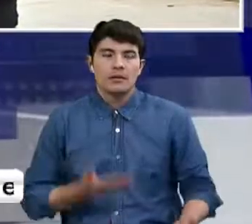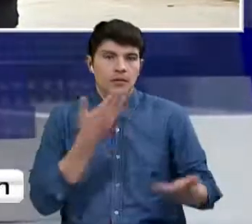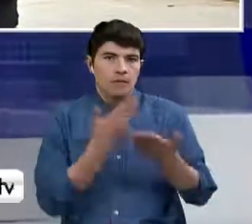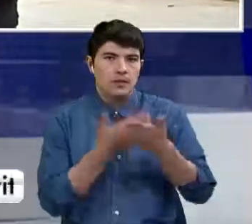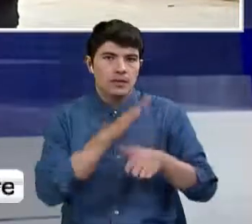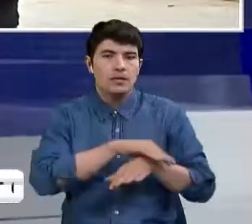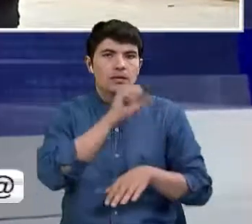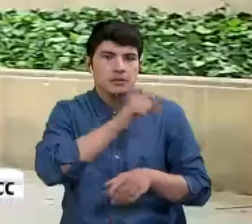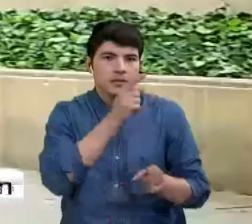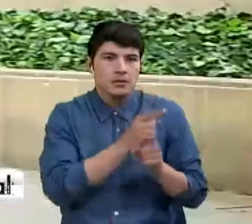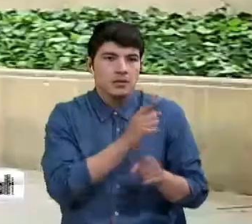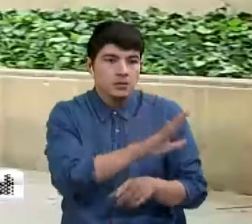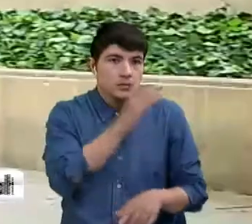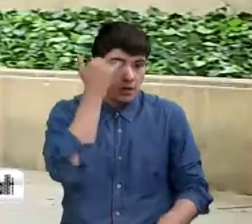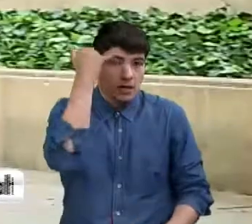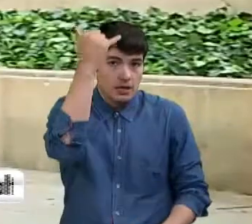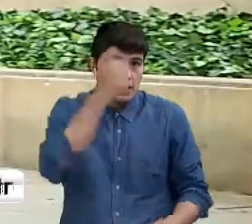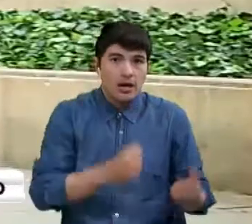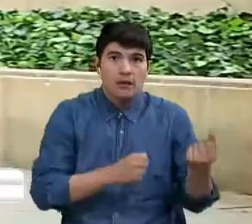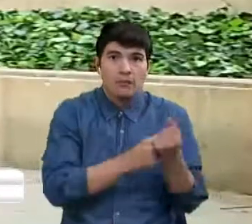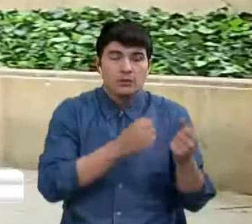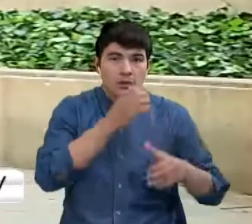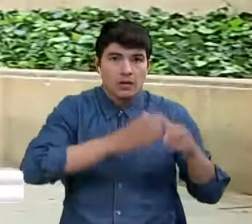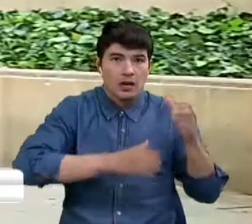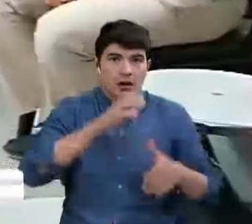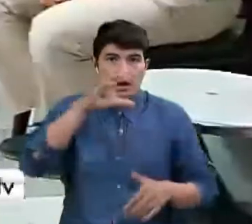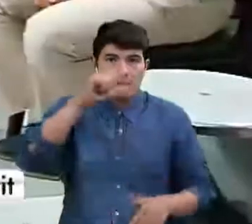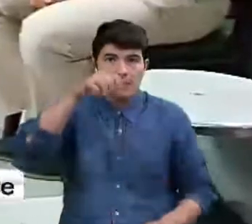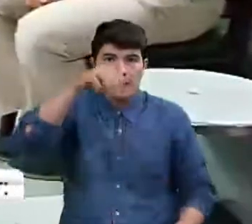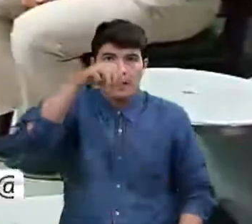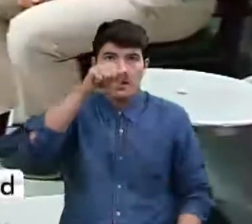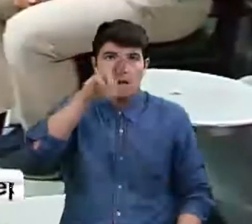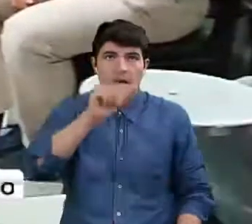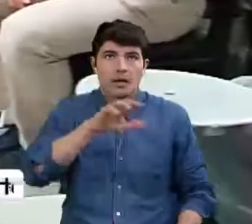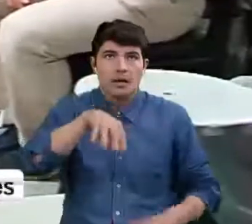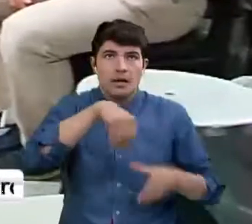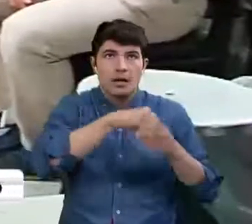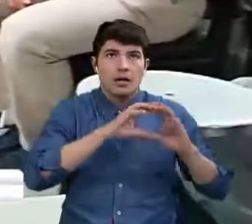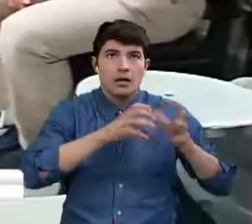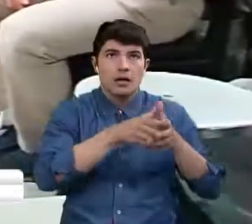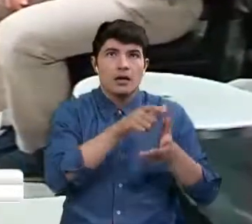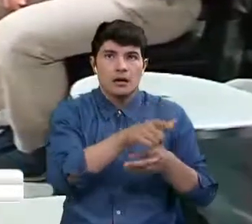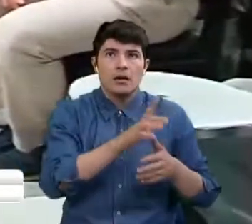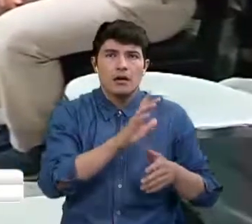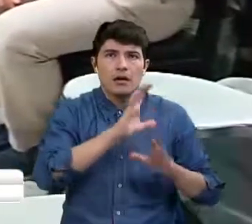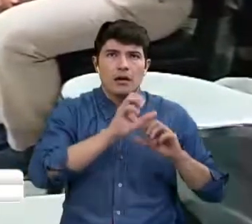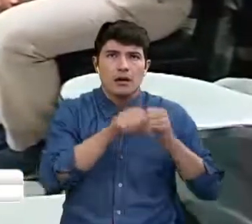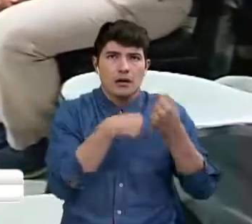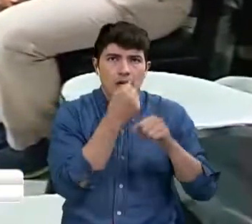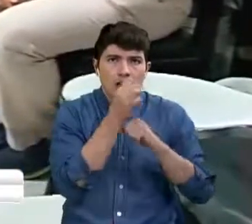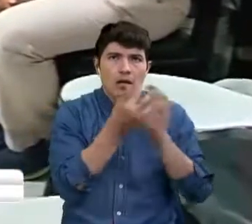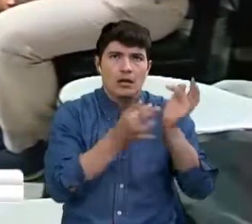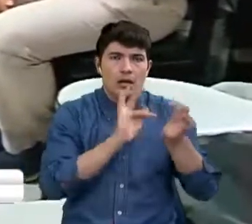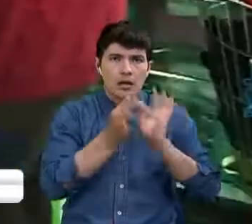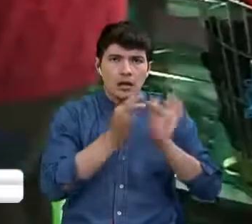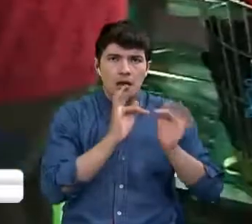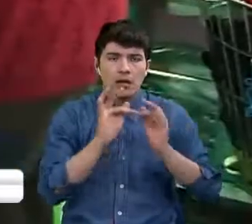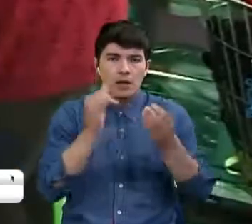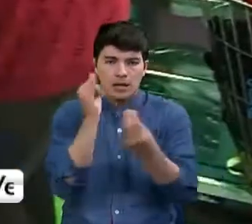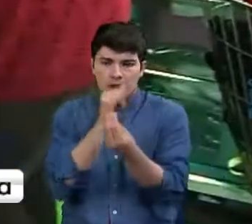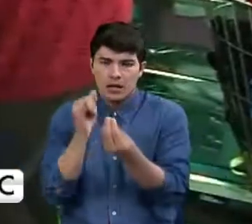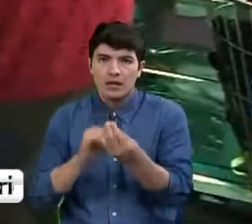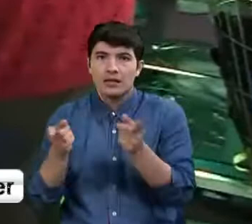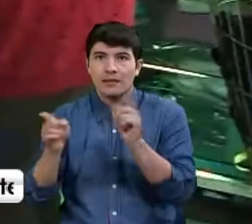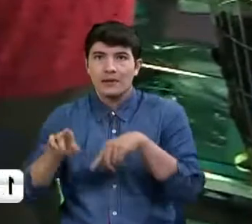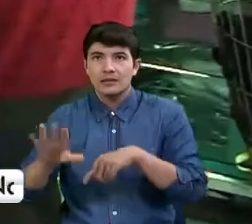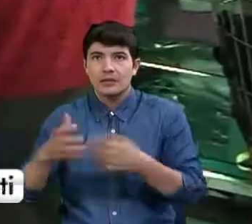Buenas tardes. Esta idea, respaldada por la Cámara de Comercio, y la integra un equipo interinstitucional conformado por un fisioterapeuta, una diseñadora y una empresaria, al igual que